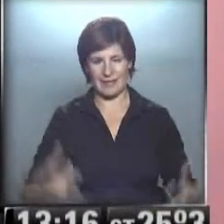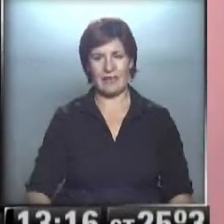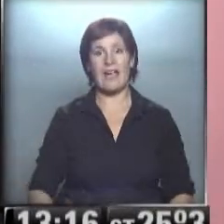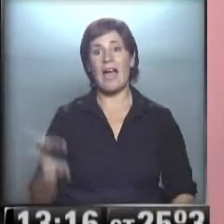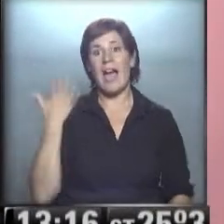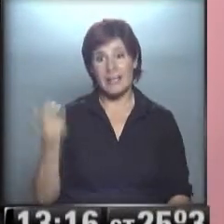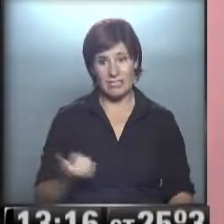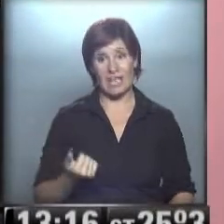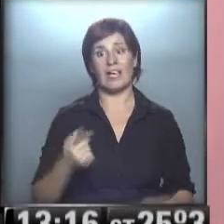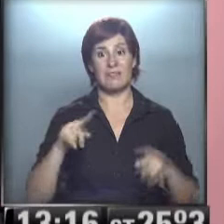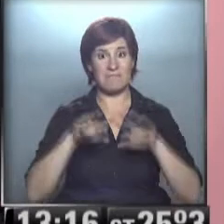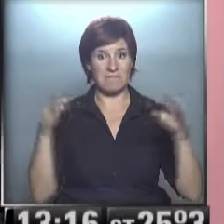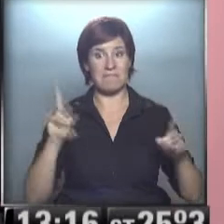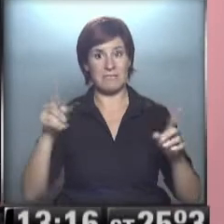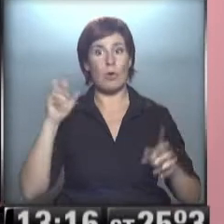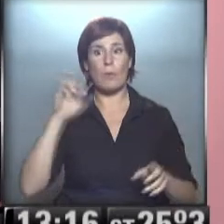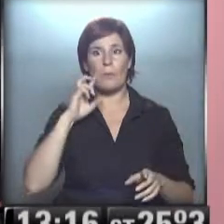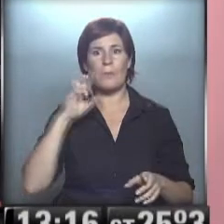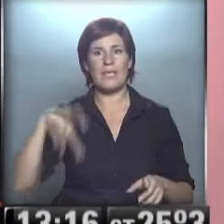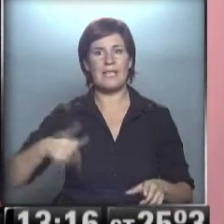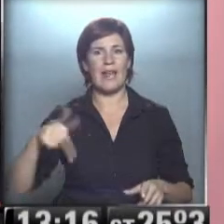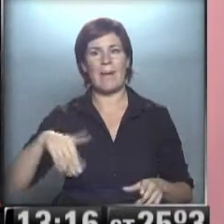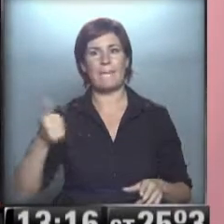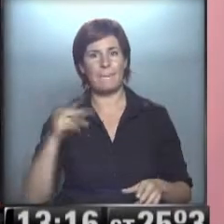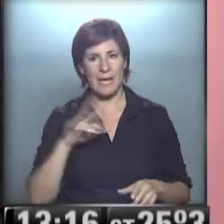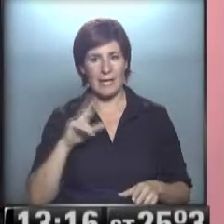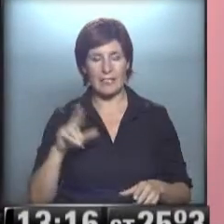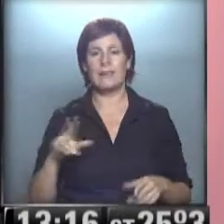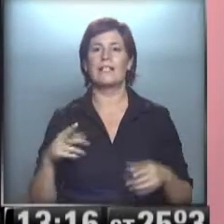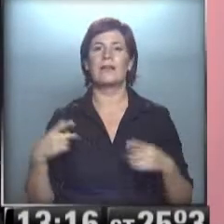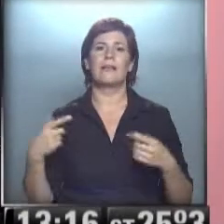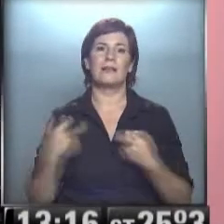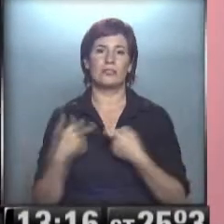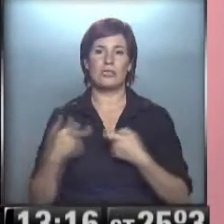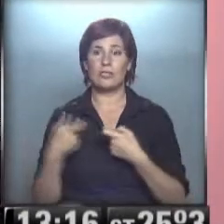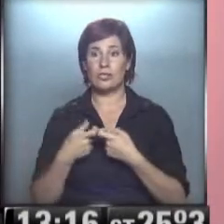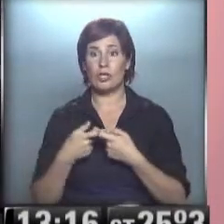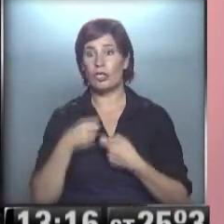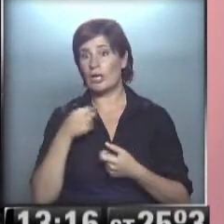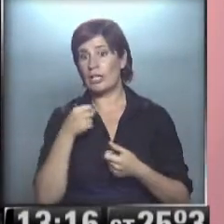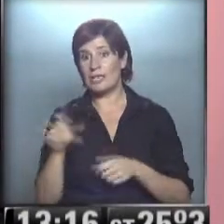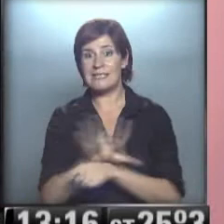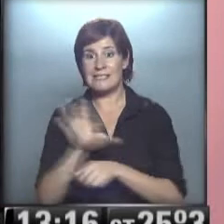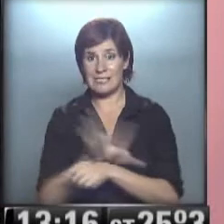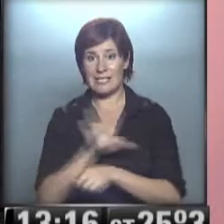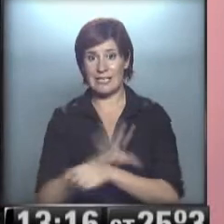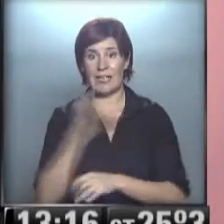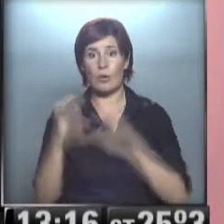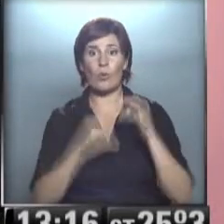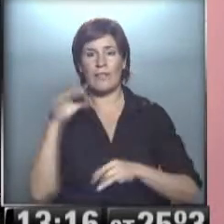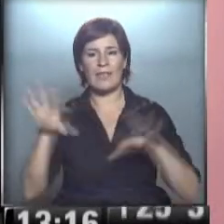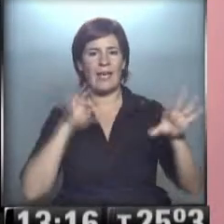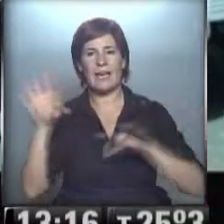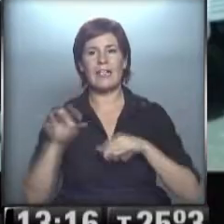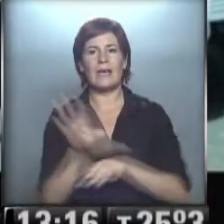Pantalla Pinamar, allí la Asociación de Cronistas Cinematográficos de la Argentina dio a conocer cuáles son las películas nominadas para esta